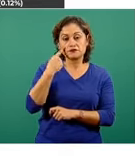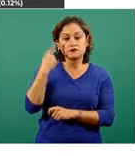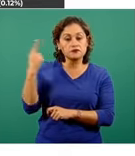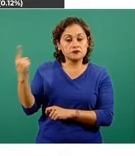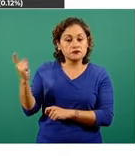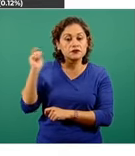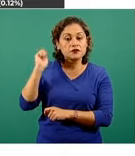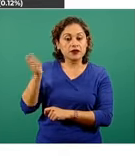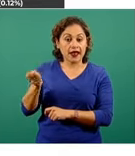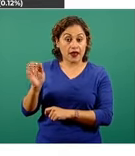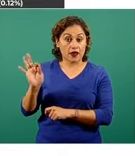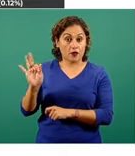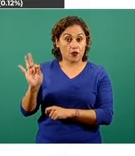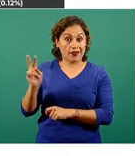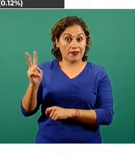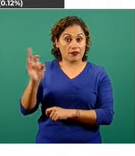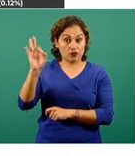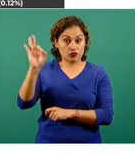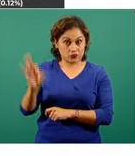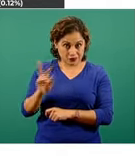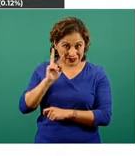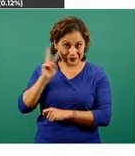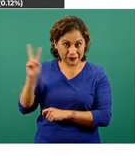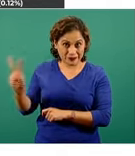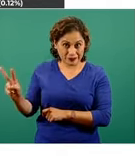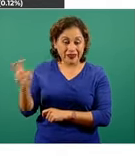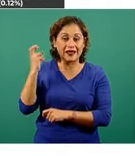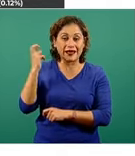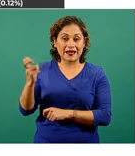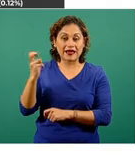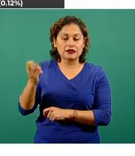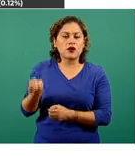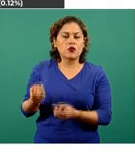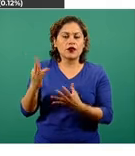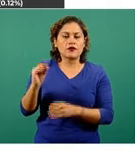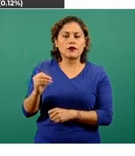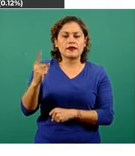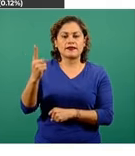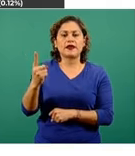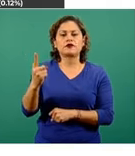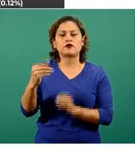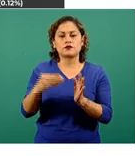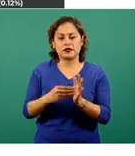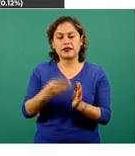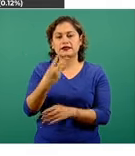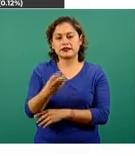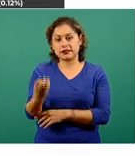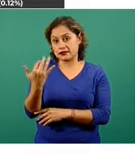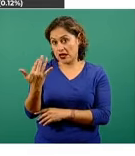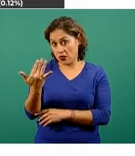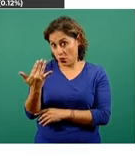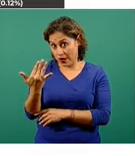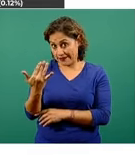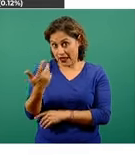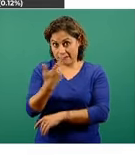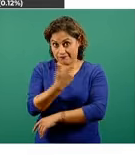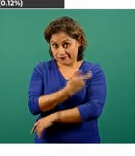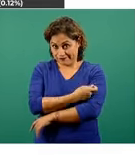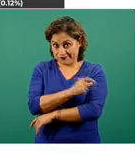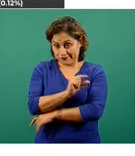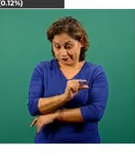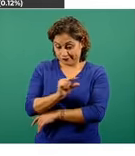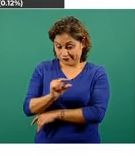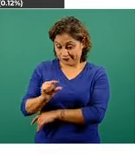un 42%, que representan 91.350 dosis, que están reservadas para